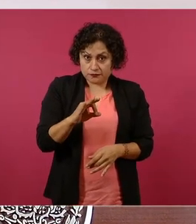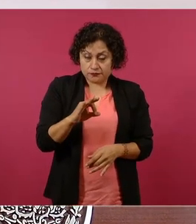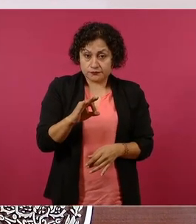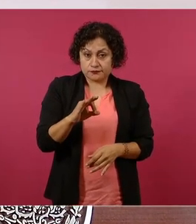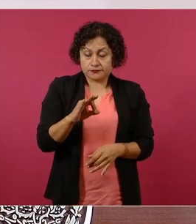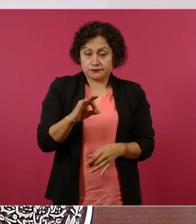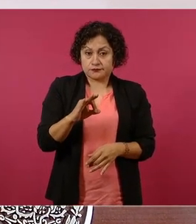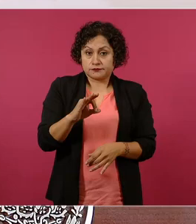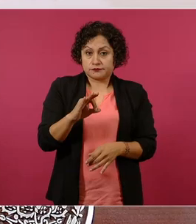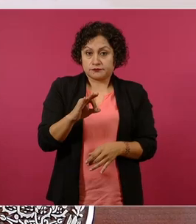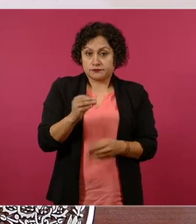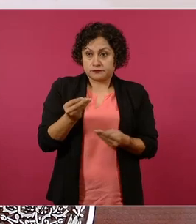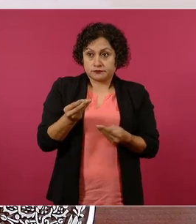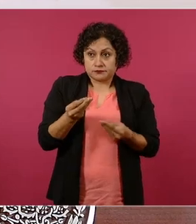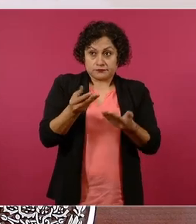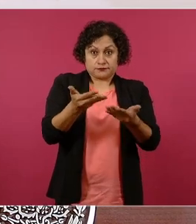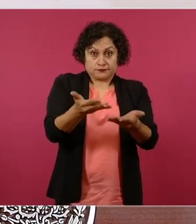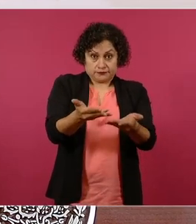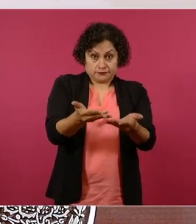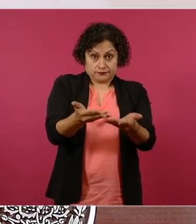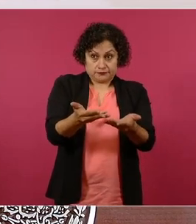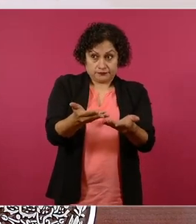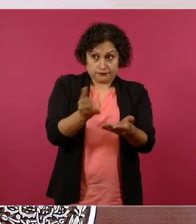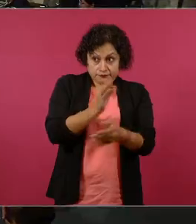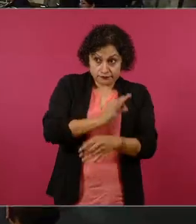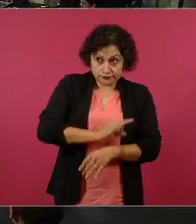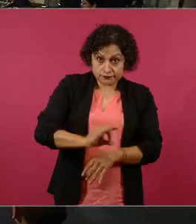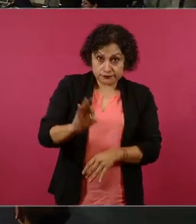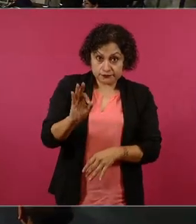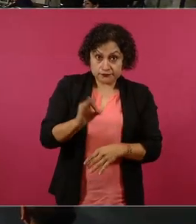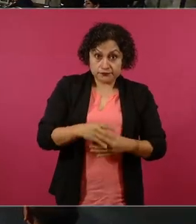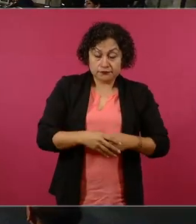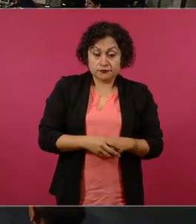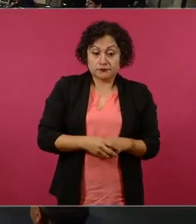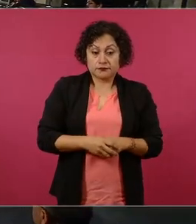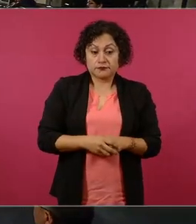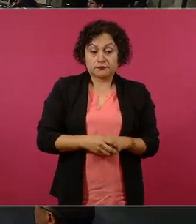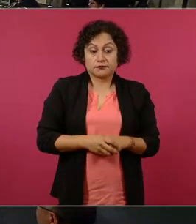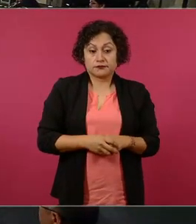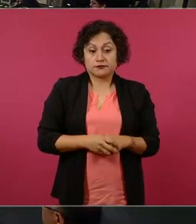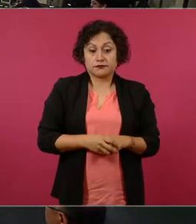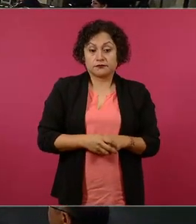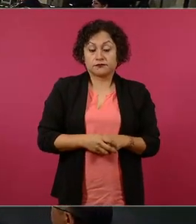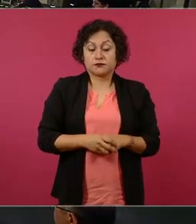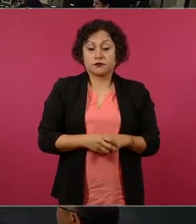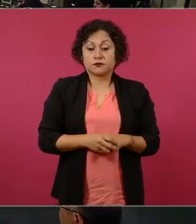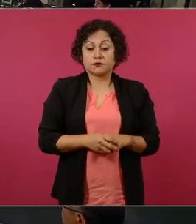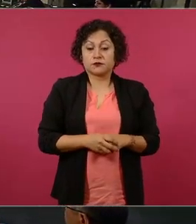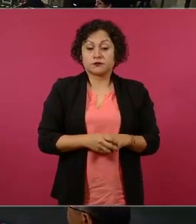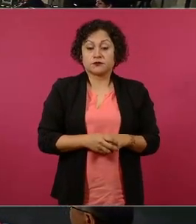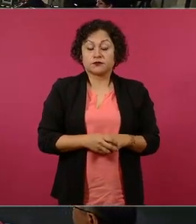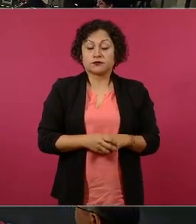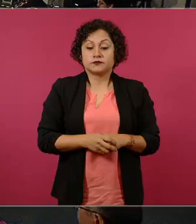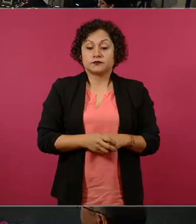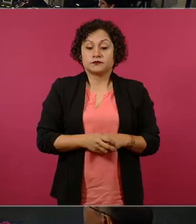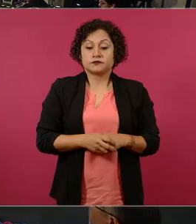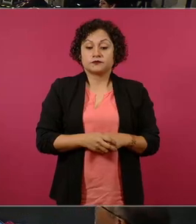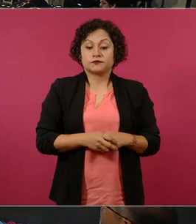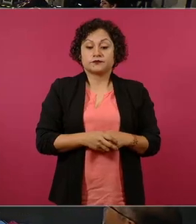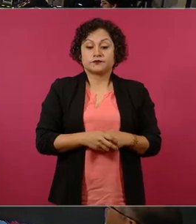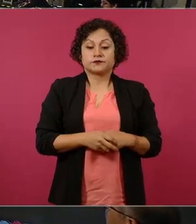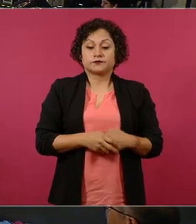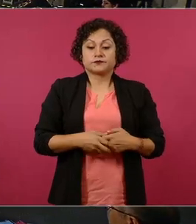podemos darlos a conocer Pues ya son bueno tod Están en litigio pero ya los resultados